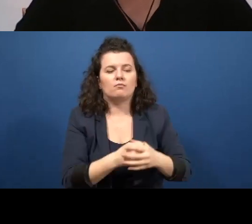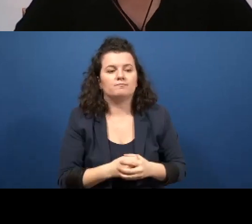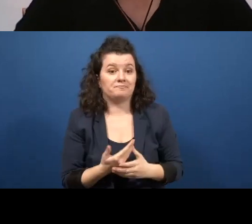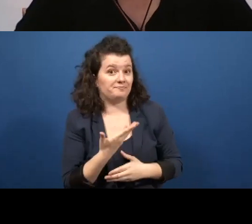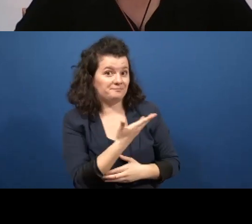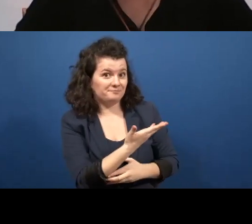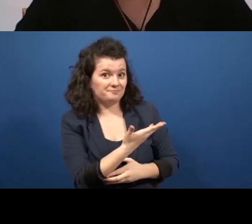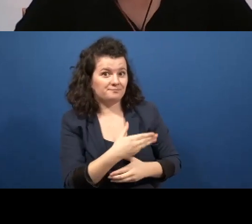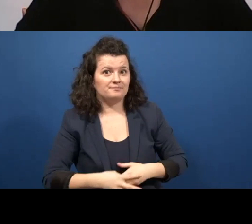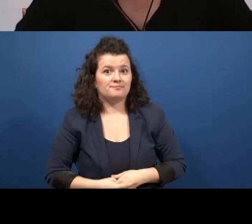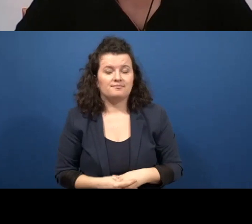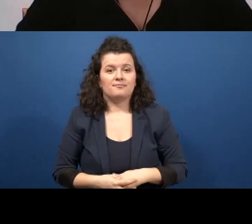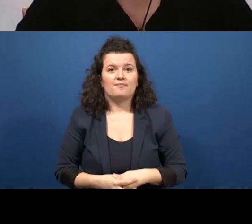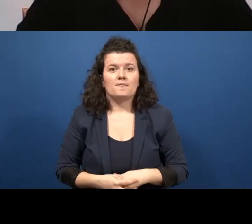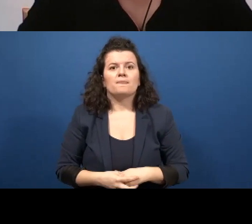decir que